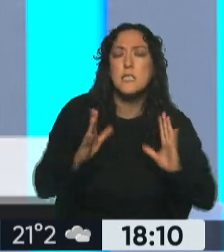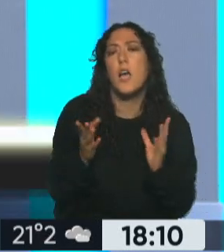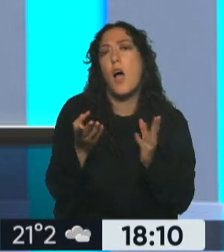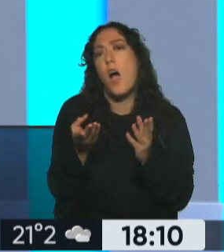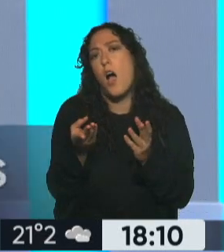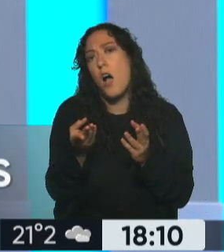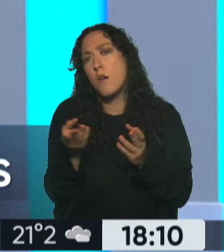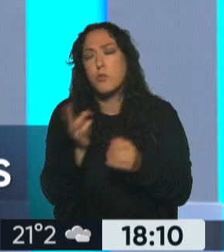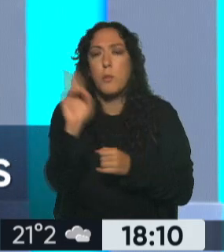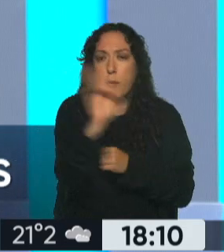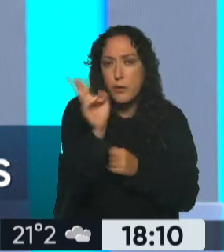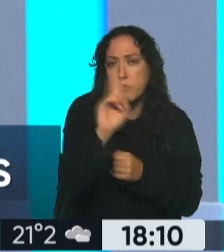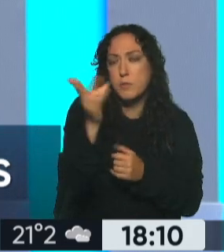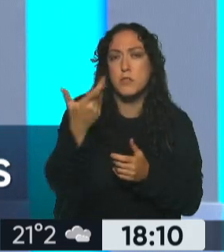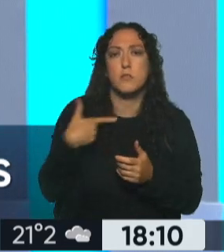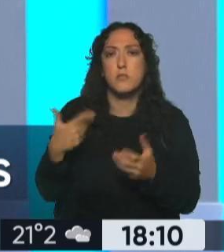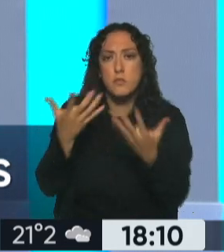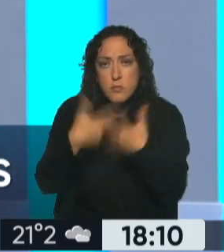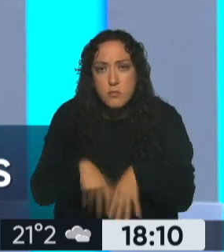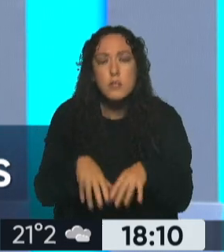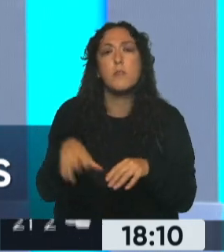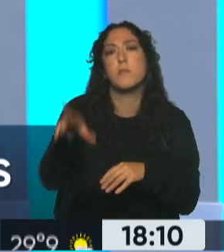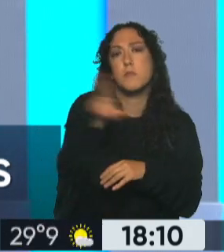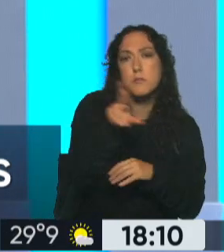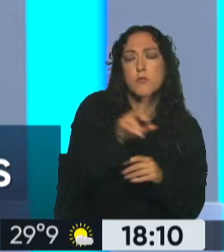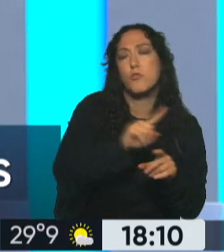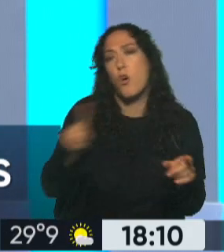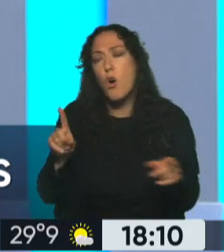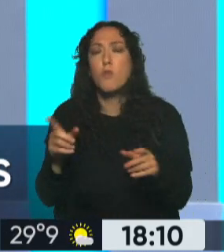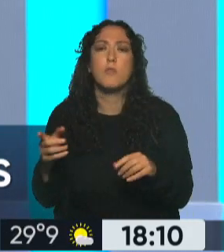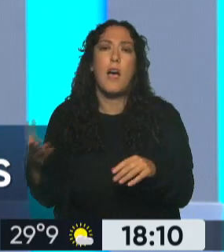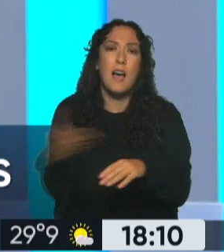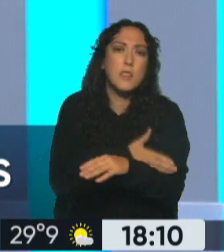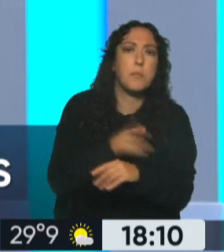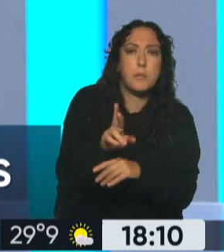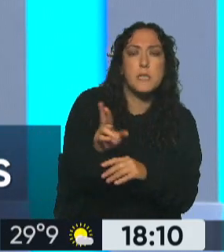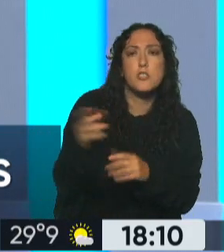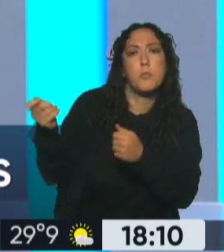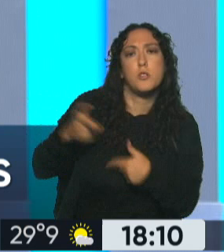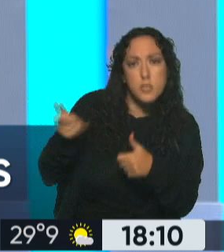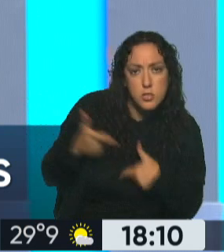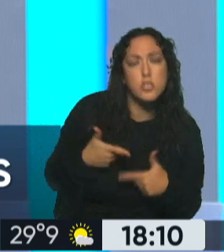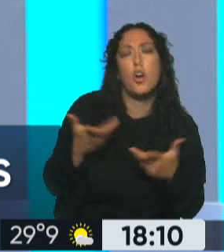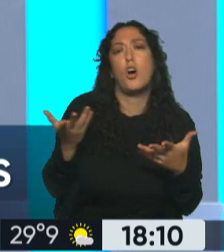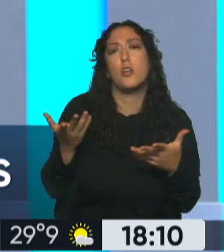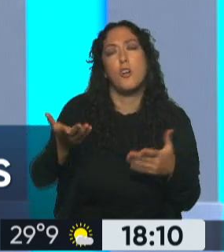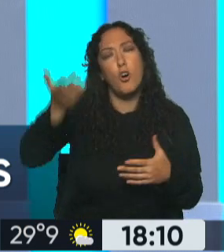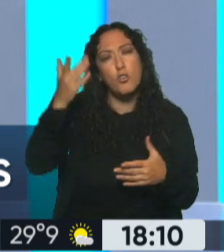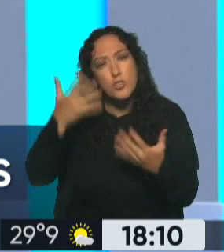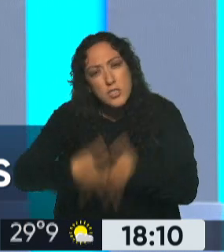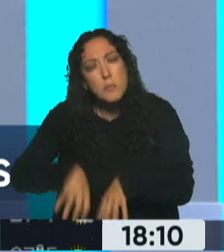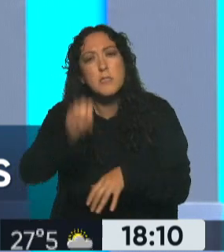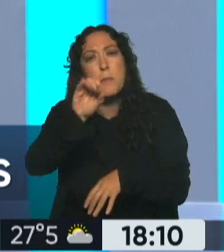al producto requerían autorización premia previa para importarse había un sistema que se llamaba Sira por el